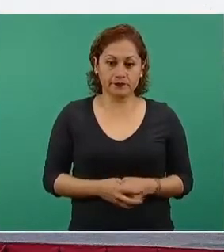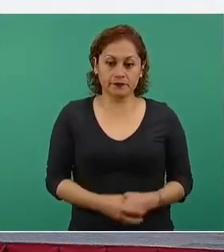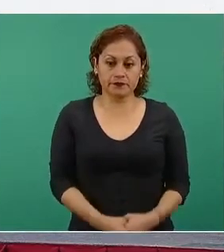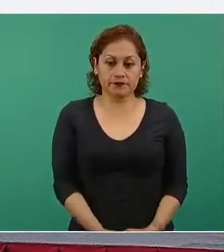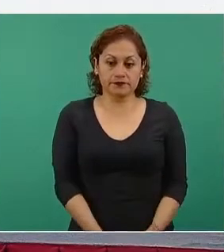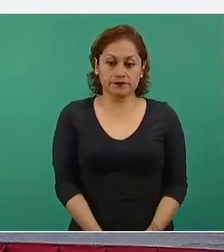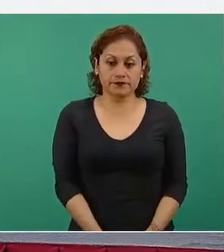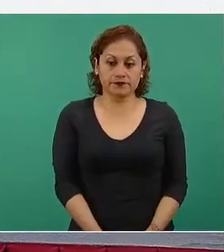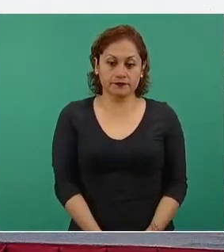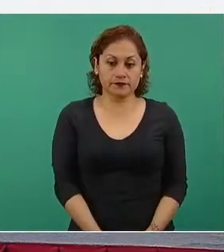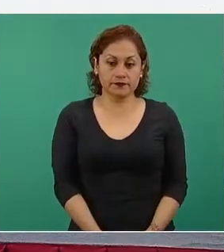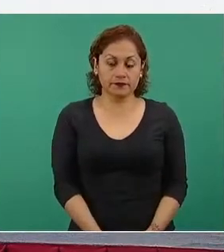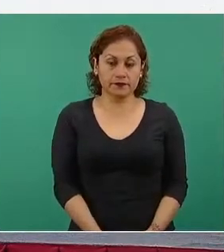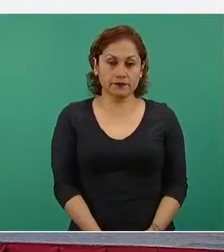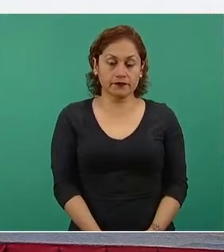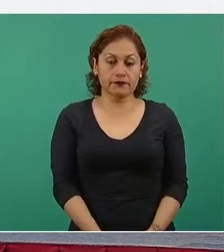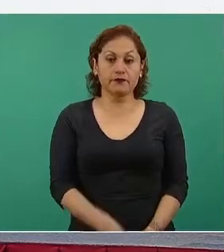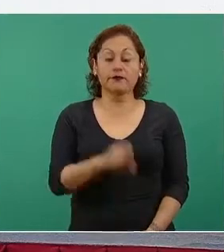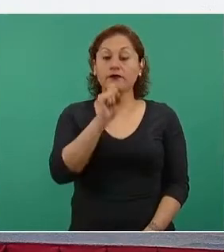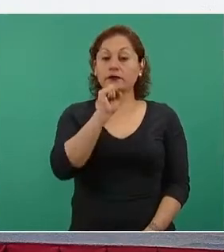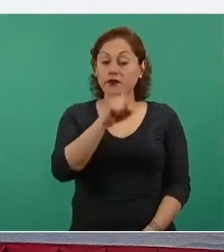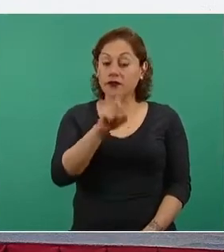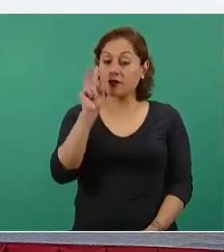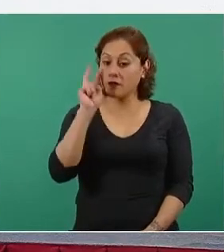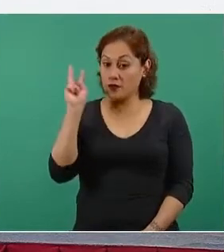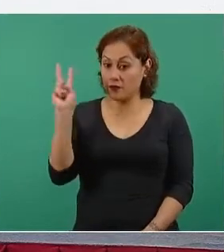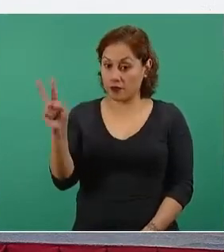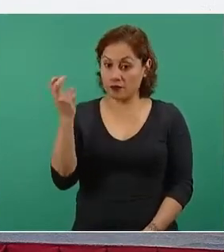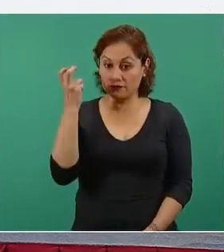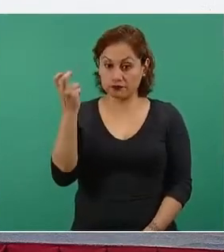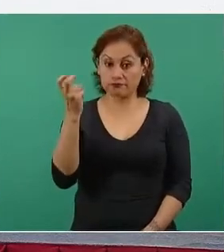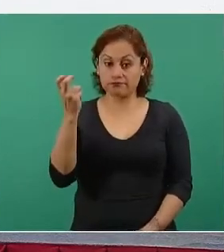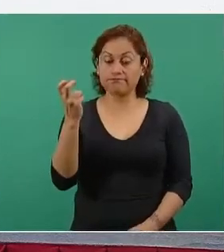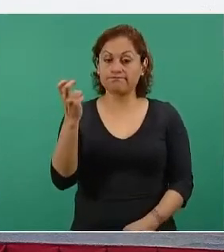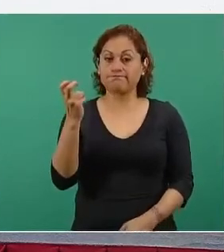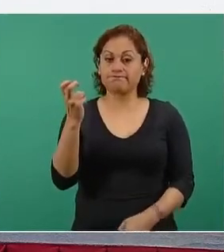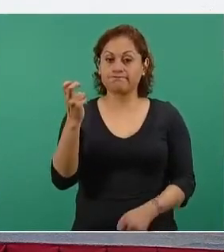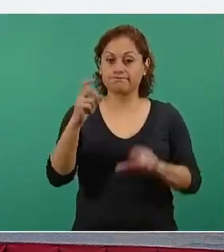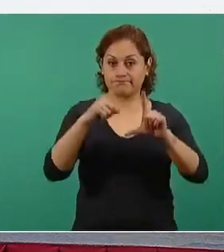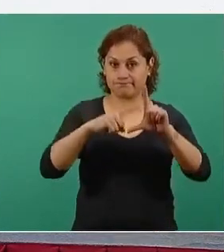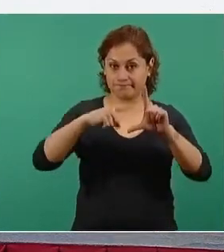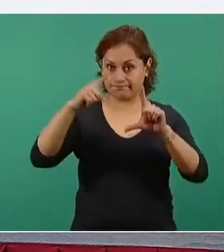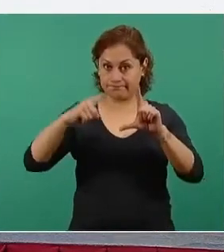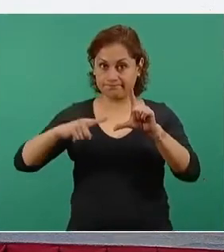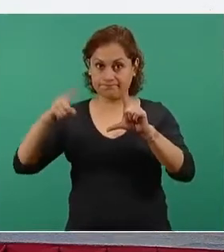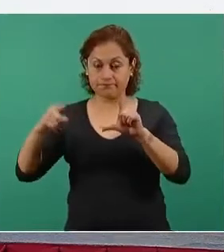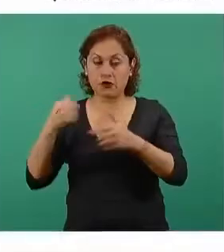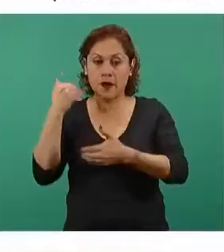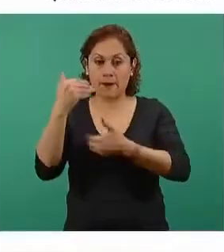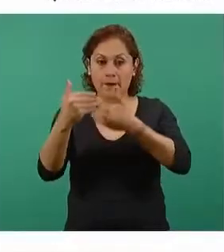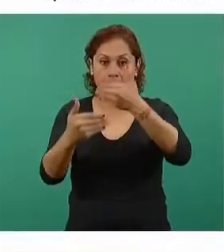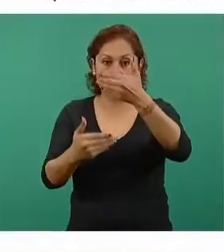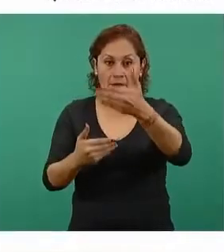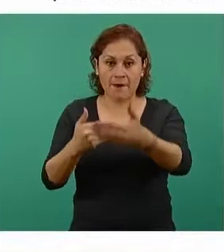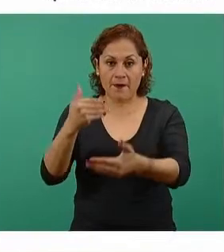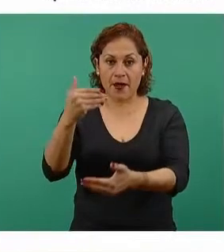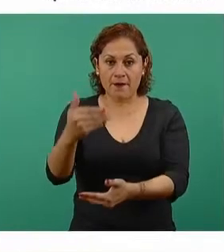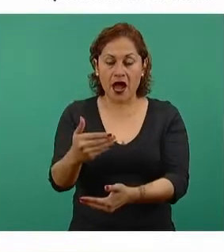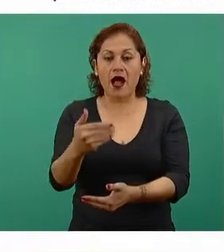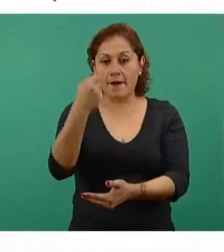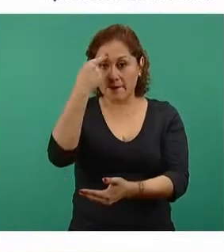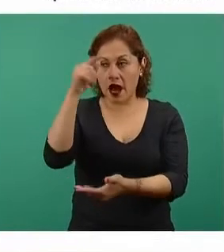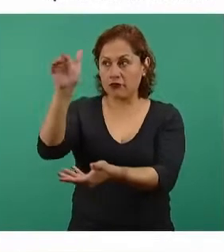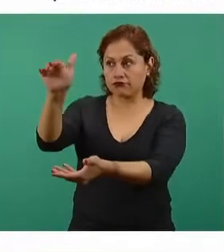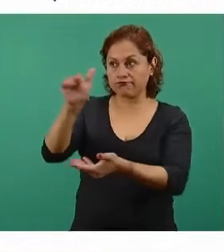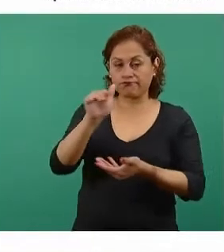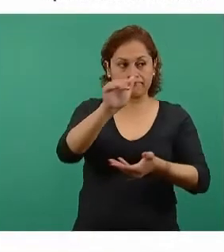Y aquí también podemos identificar de una manera muy gráfica cómo se ha tenido el avance porcentual del arribo y la aplicación